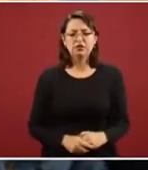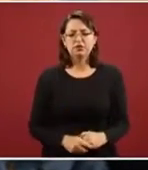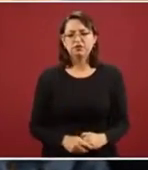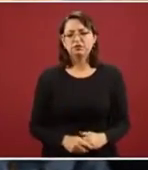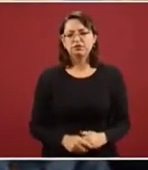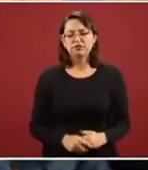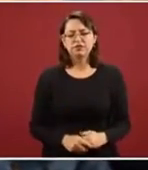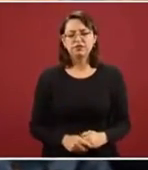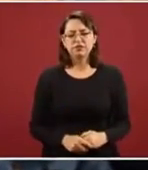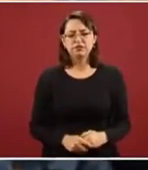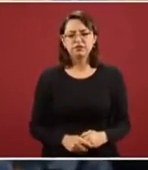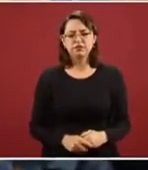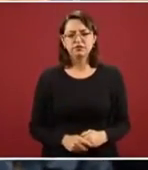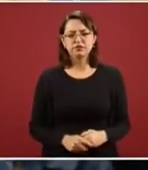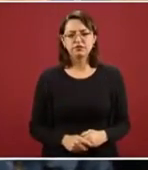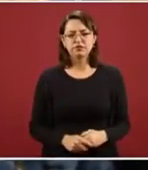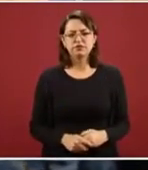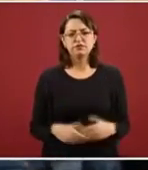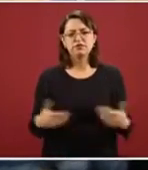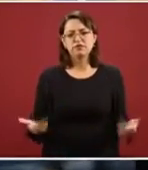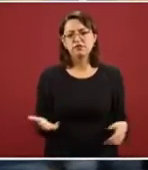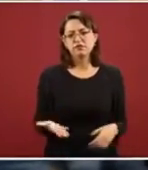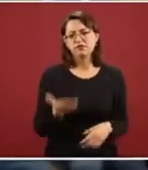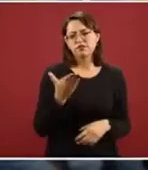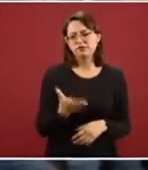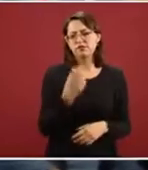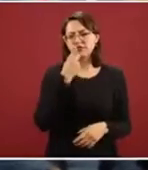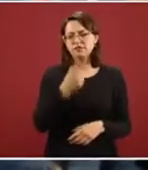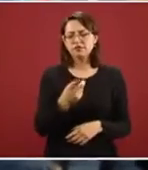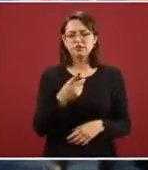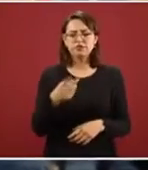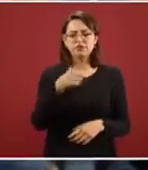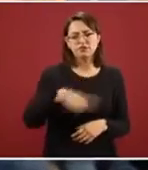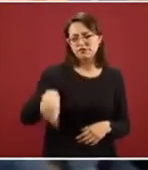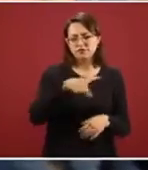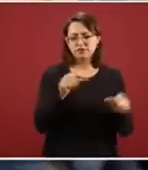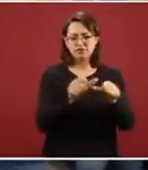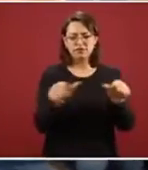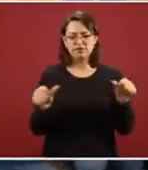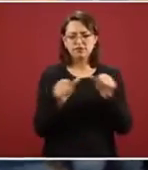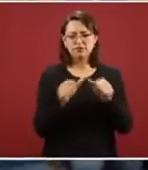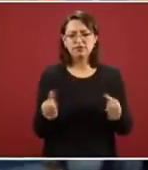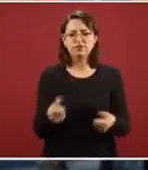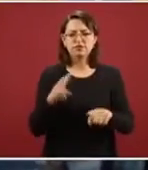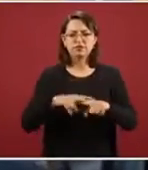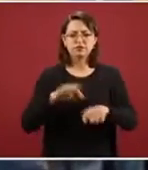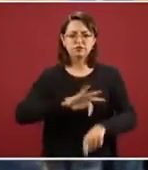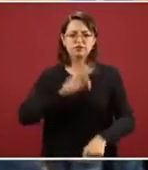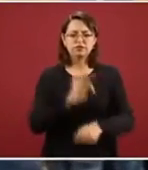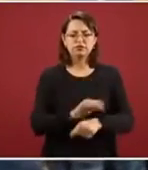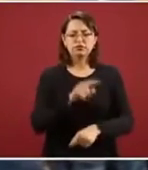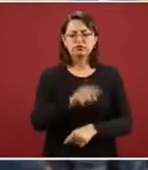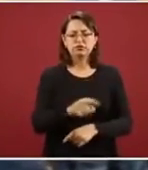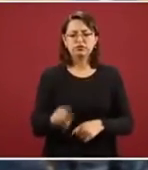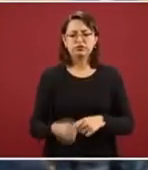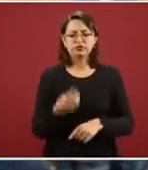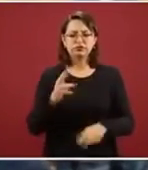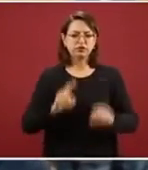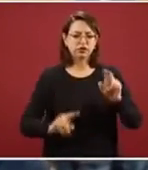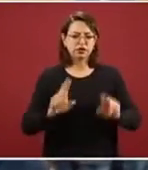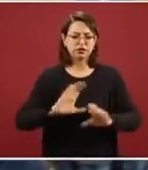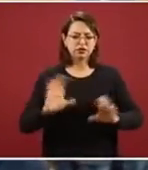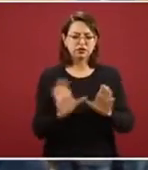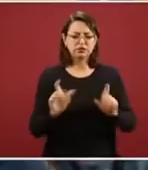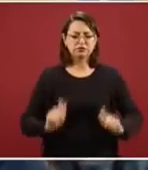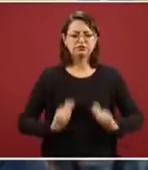ha comentado respecto a la certificación de los responsables de las áreas de protección civil en los tres niveles de gobierno. Generalmente no tienen